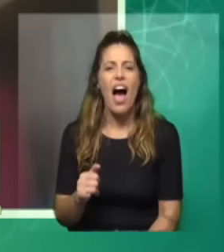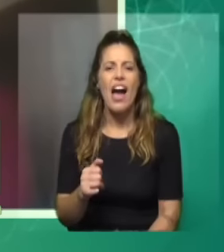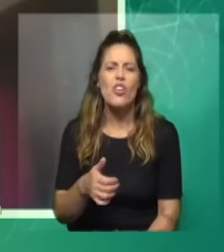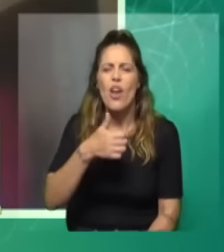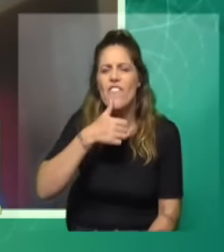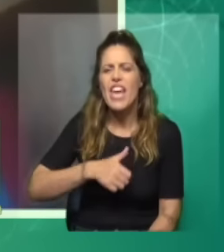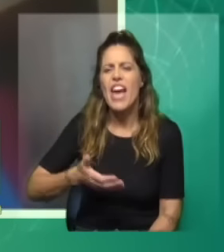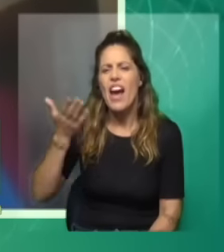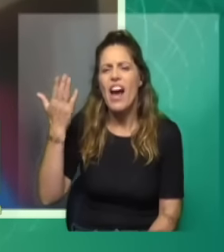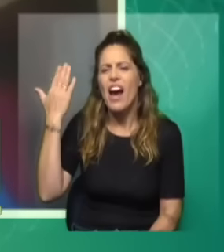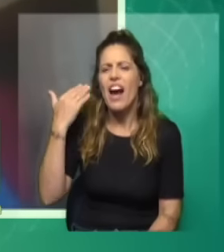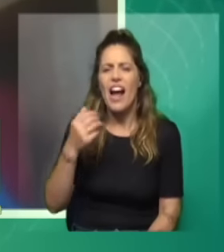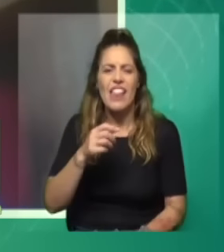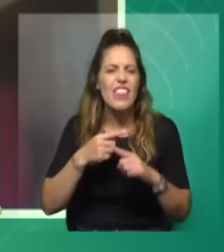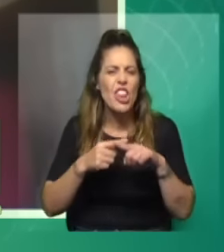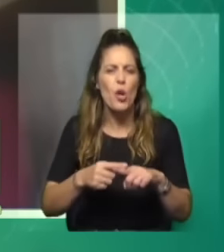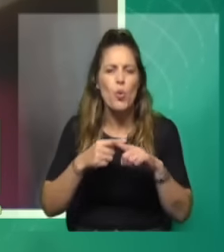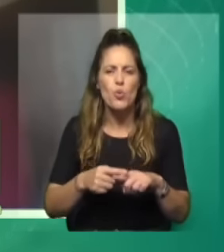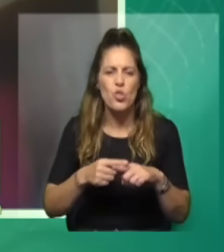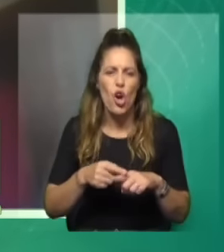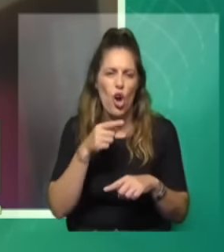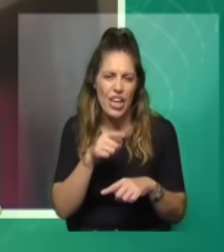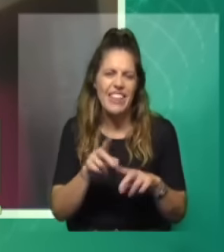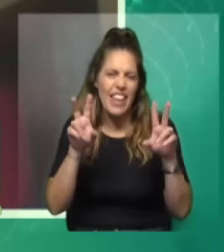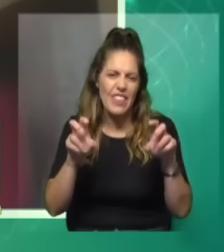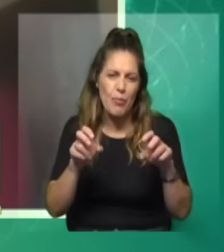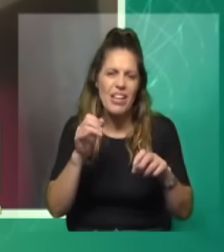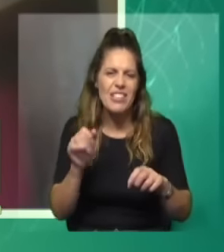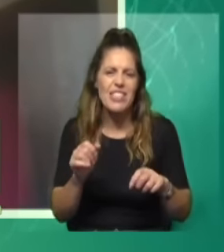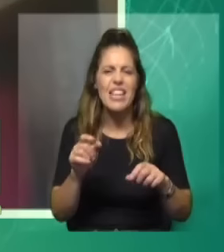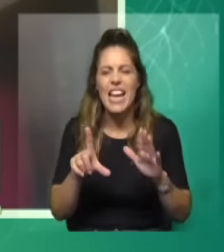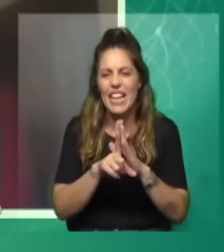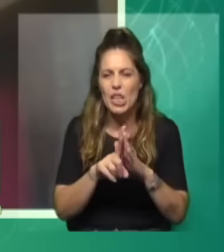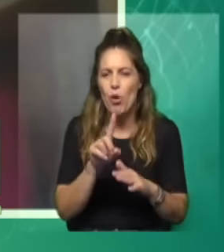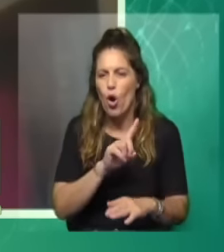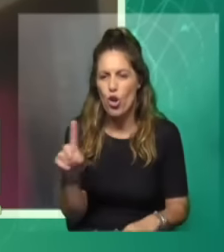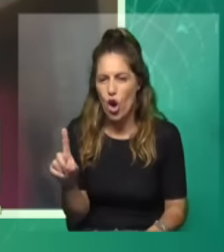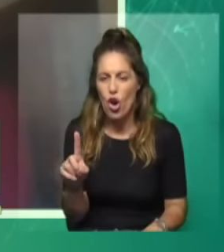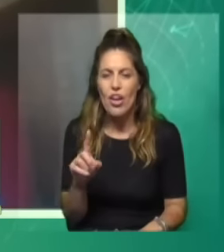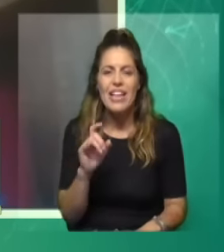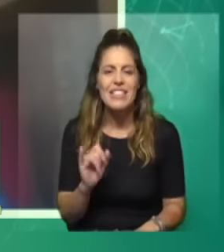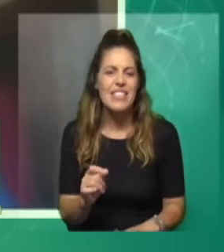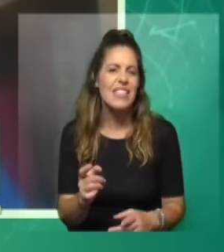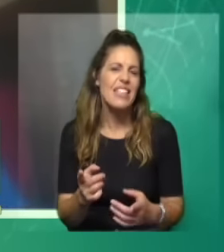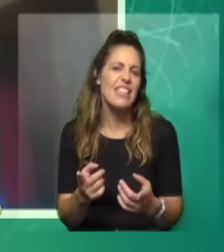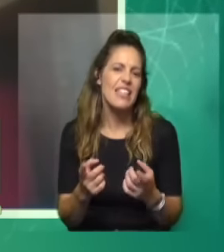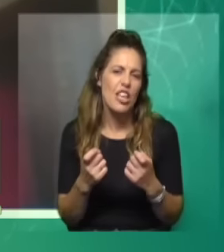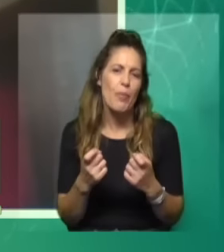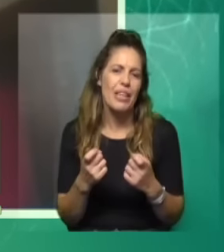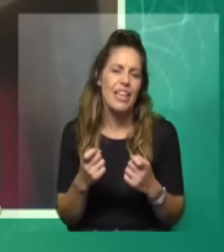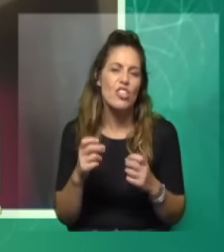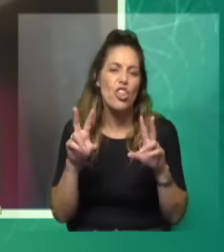lobby y es si son algo legítimo o no o si son necesariamente casos